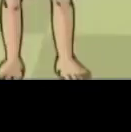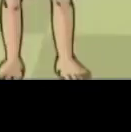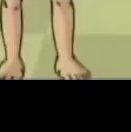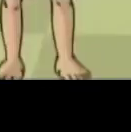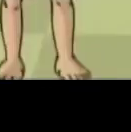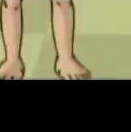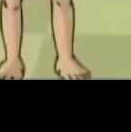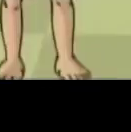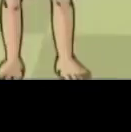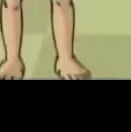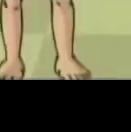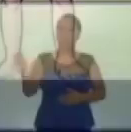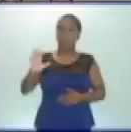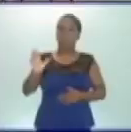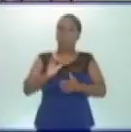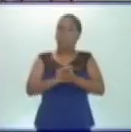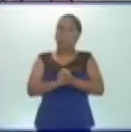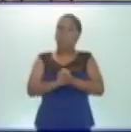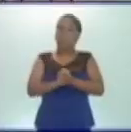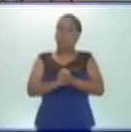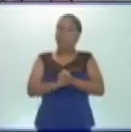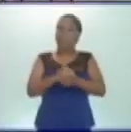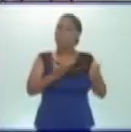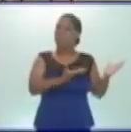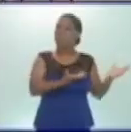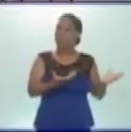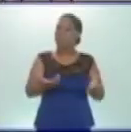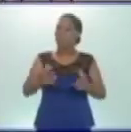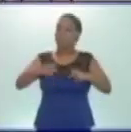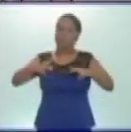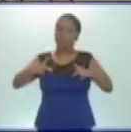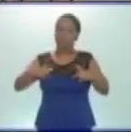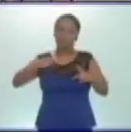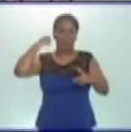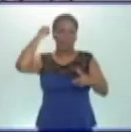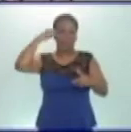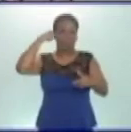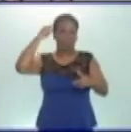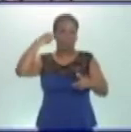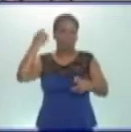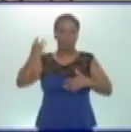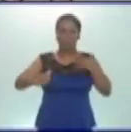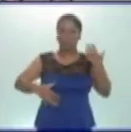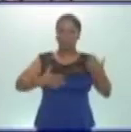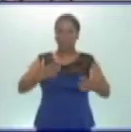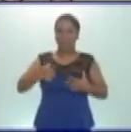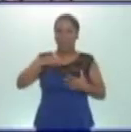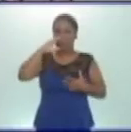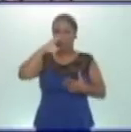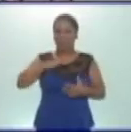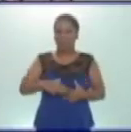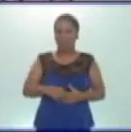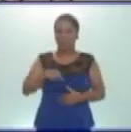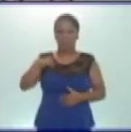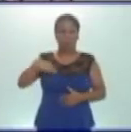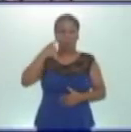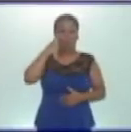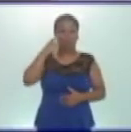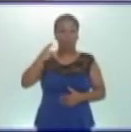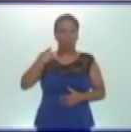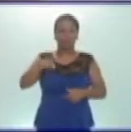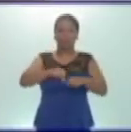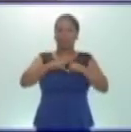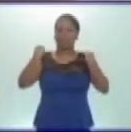¡Hola amigos! Bienvenidos a un nuevo video de Happy Learning. Hoy vamos a conocer el aparato